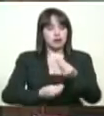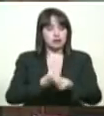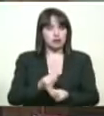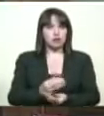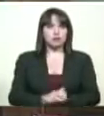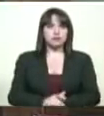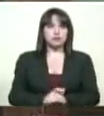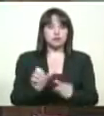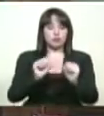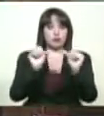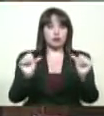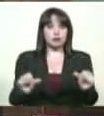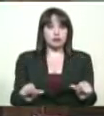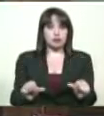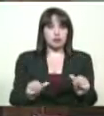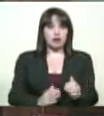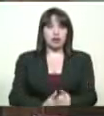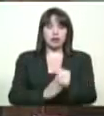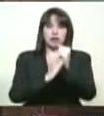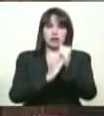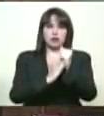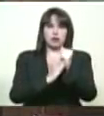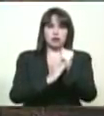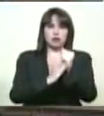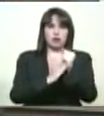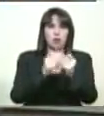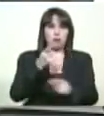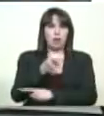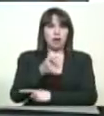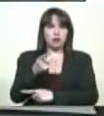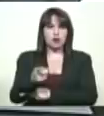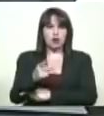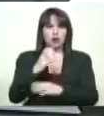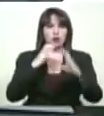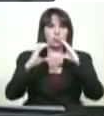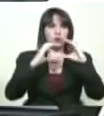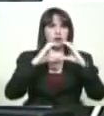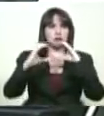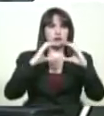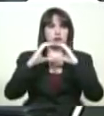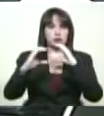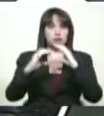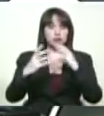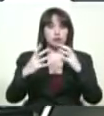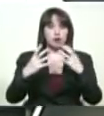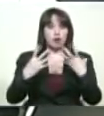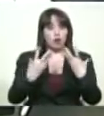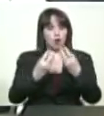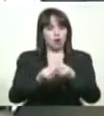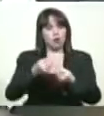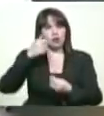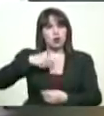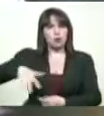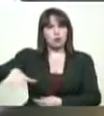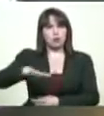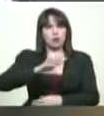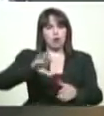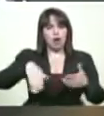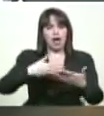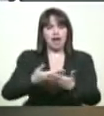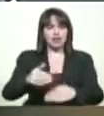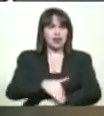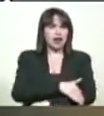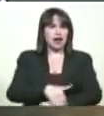sistema de liderazgo mando comunicación con nuestro pueblo hasta el nivel de